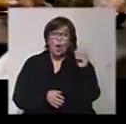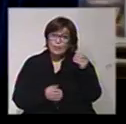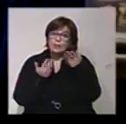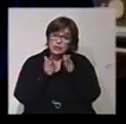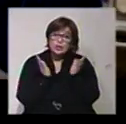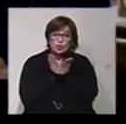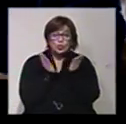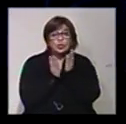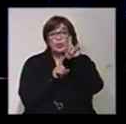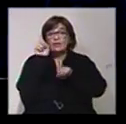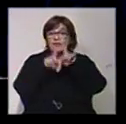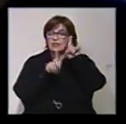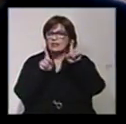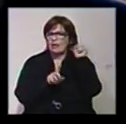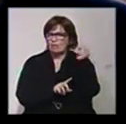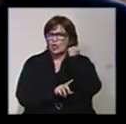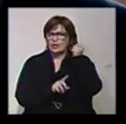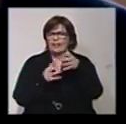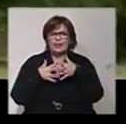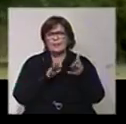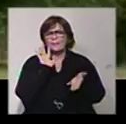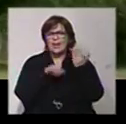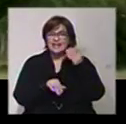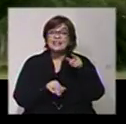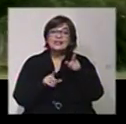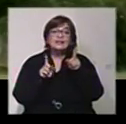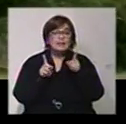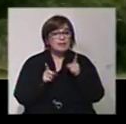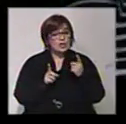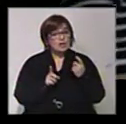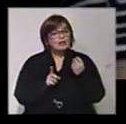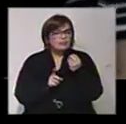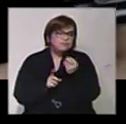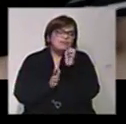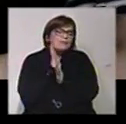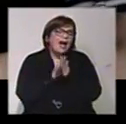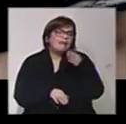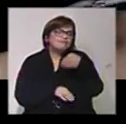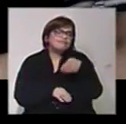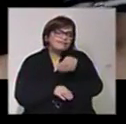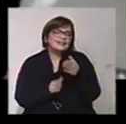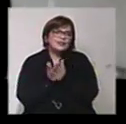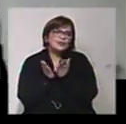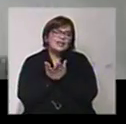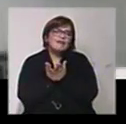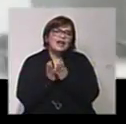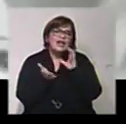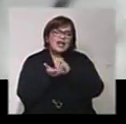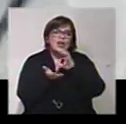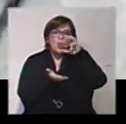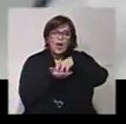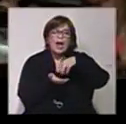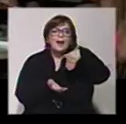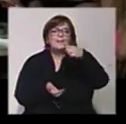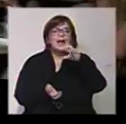estudiar en una de las universidades más prestigiosas de Estados Unidos y tuvo un puesto como pasante mientras estudiaba en una marisquería de Massachusetts,